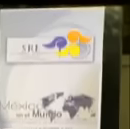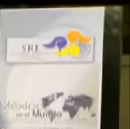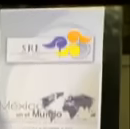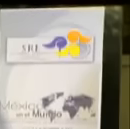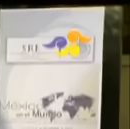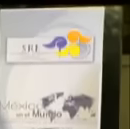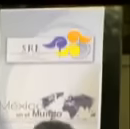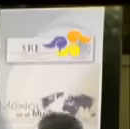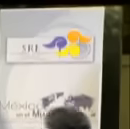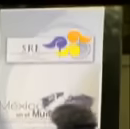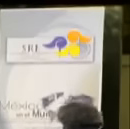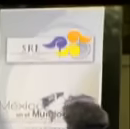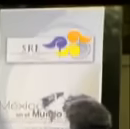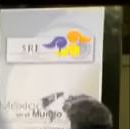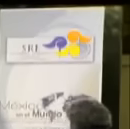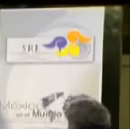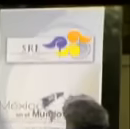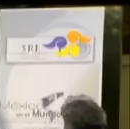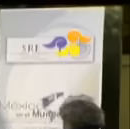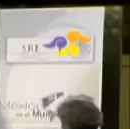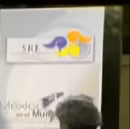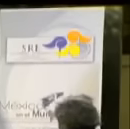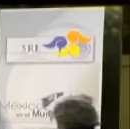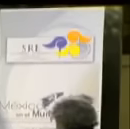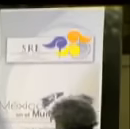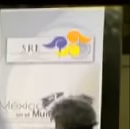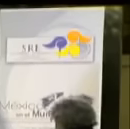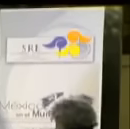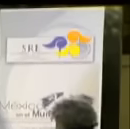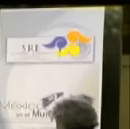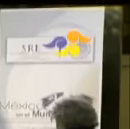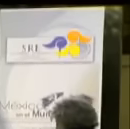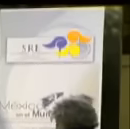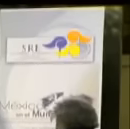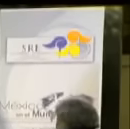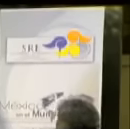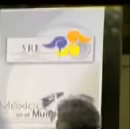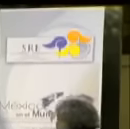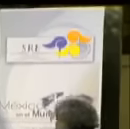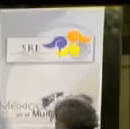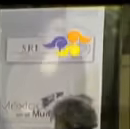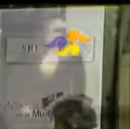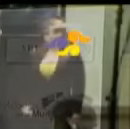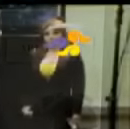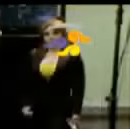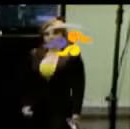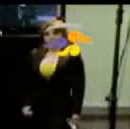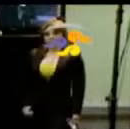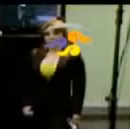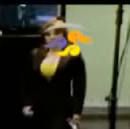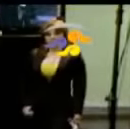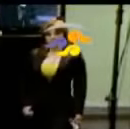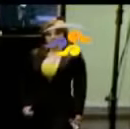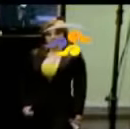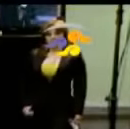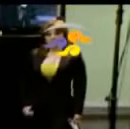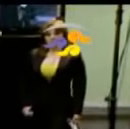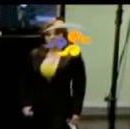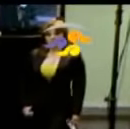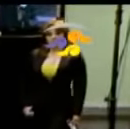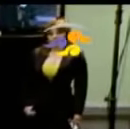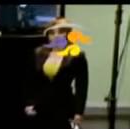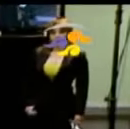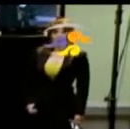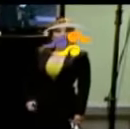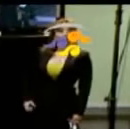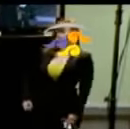del presidente de la República, mediante la cual nos apoya para denominar